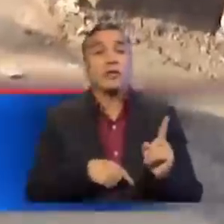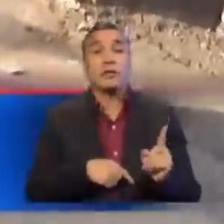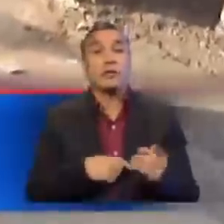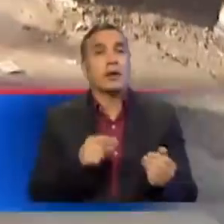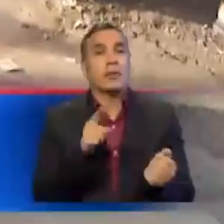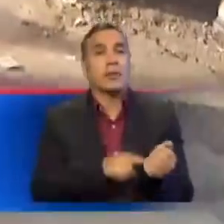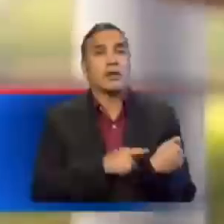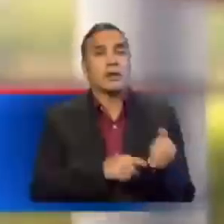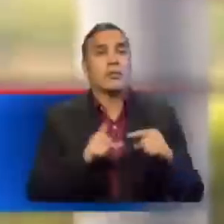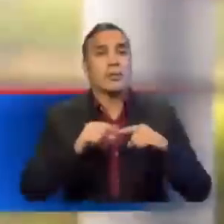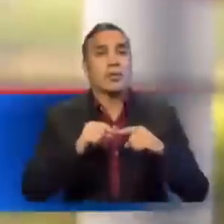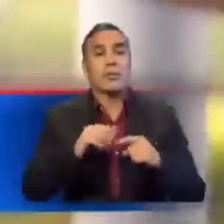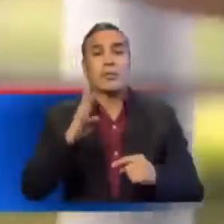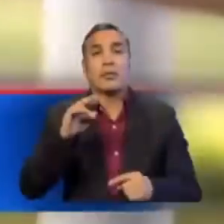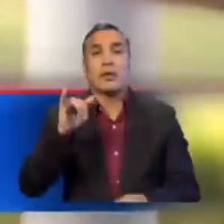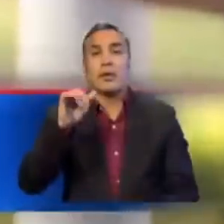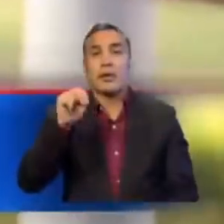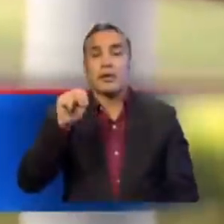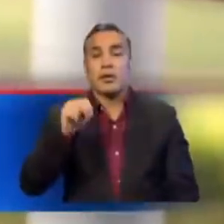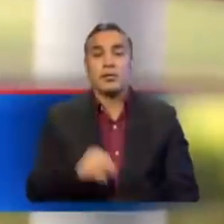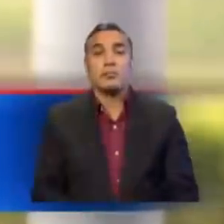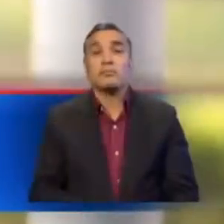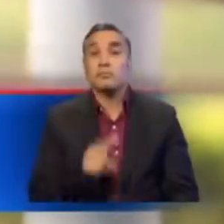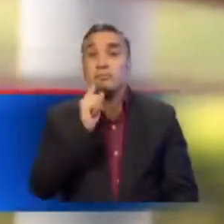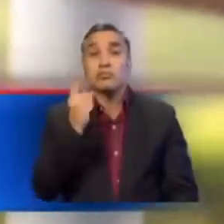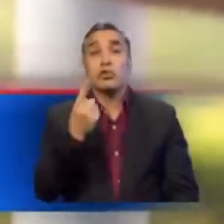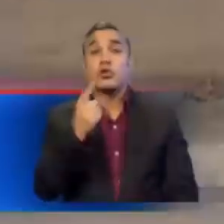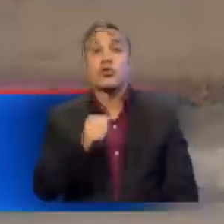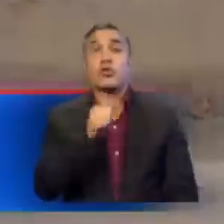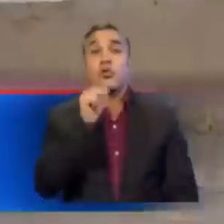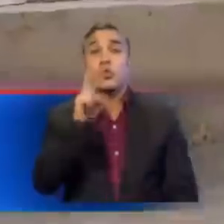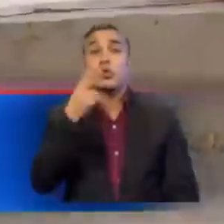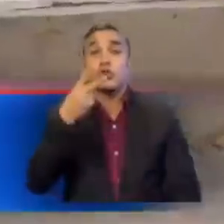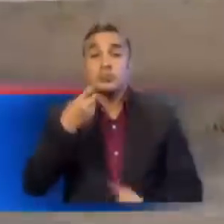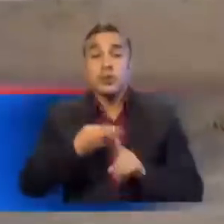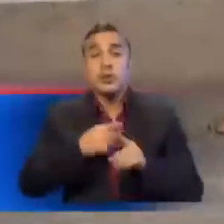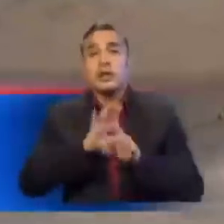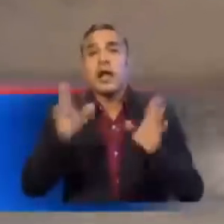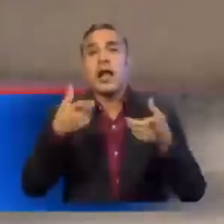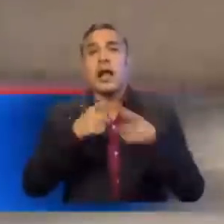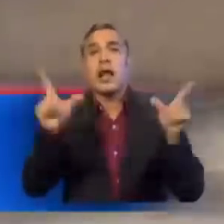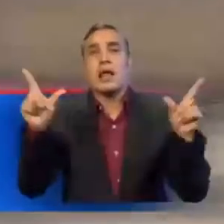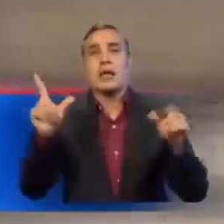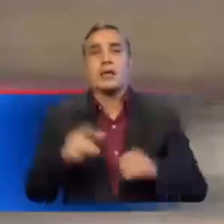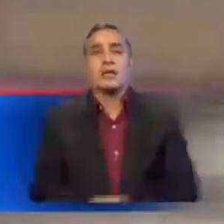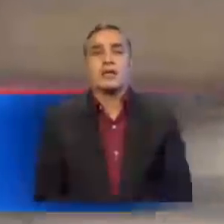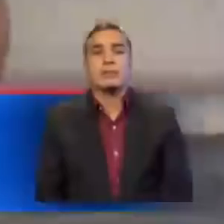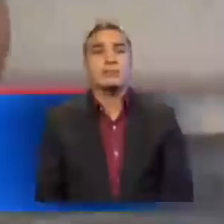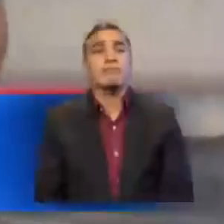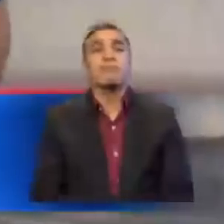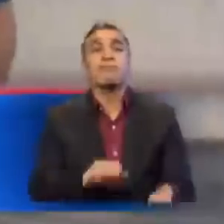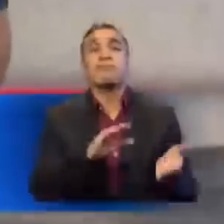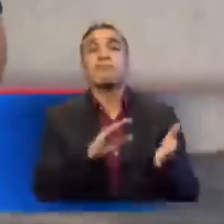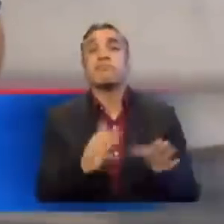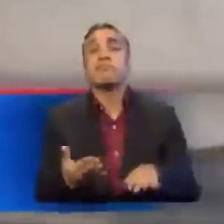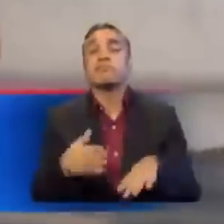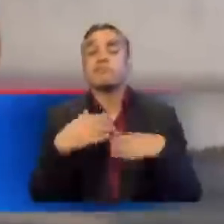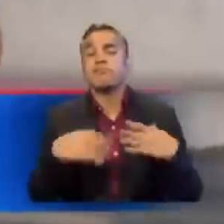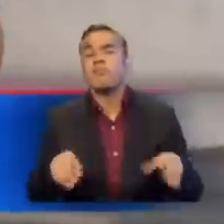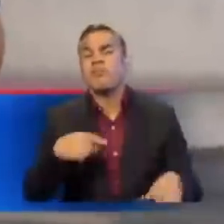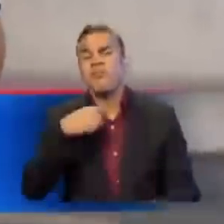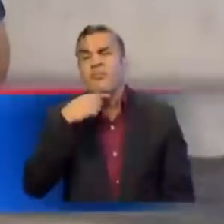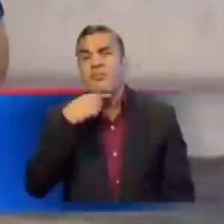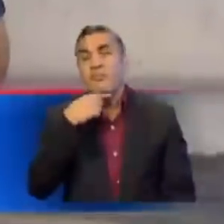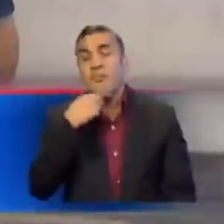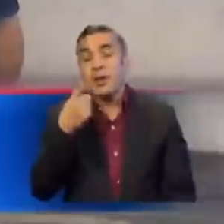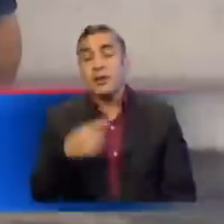son los hermanos y primos de Brian Gamarra, a quien solo le faltaban 2 meses para salir de la cárcel y lo asesinaron de la forma más